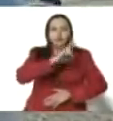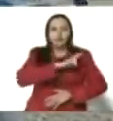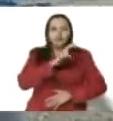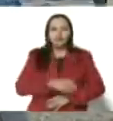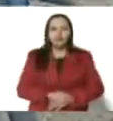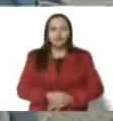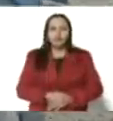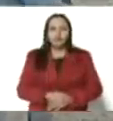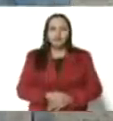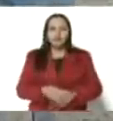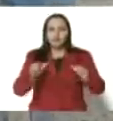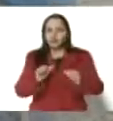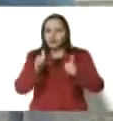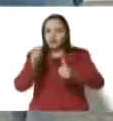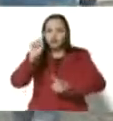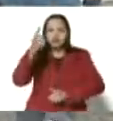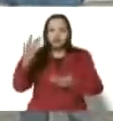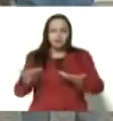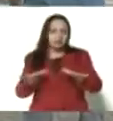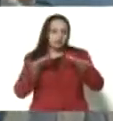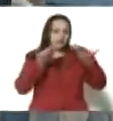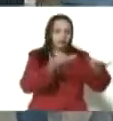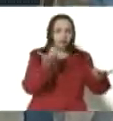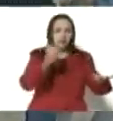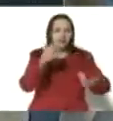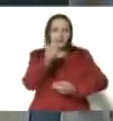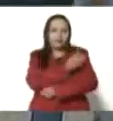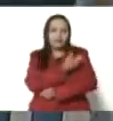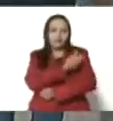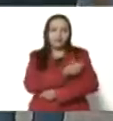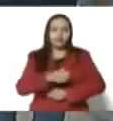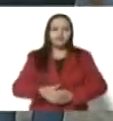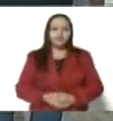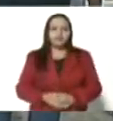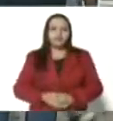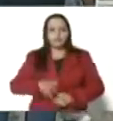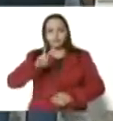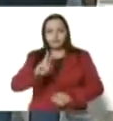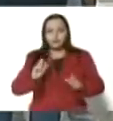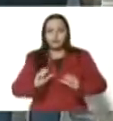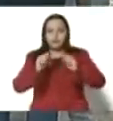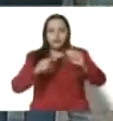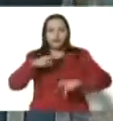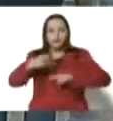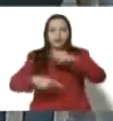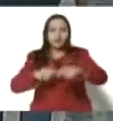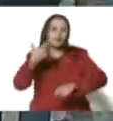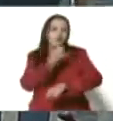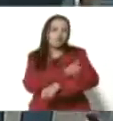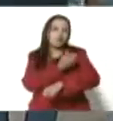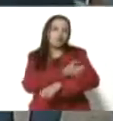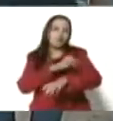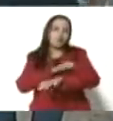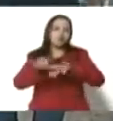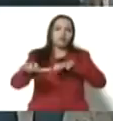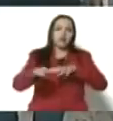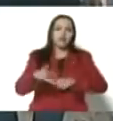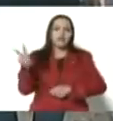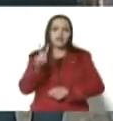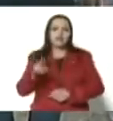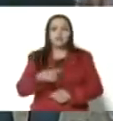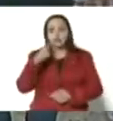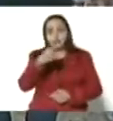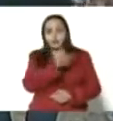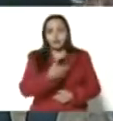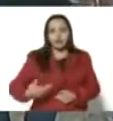ya recibe este primer lote de vacunas Sputnik V para iniciar el proceso de inmunización masiva. Decía el presidente